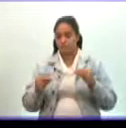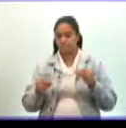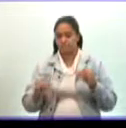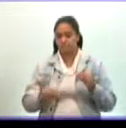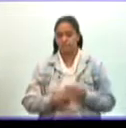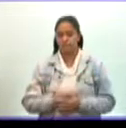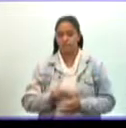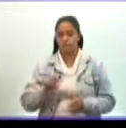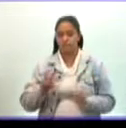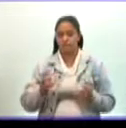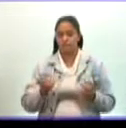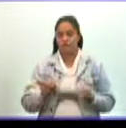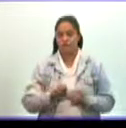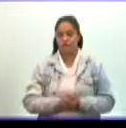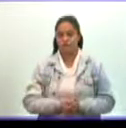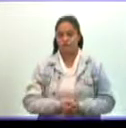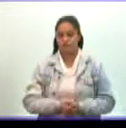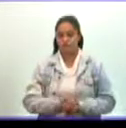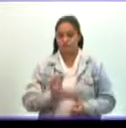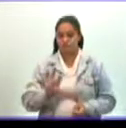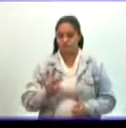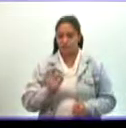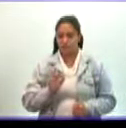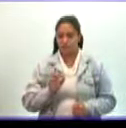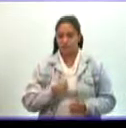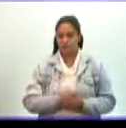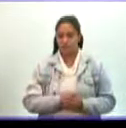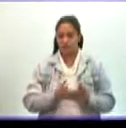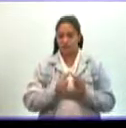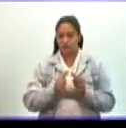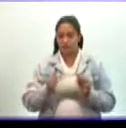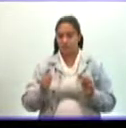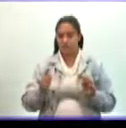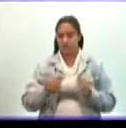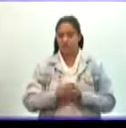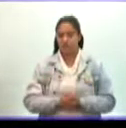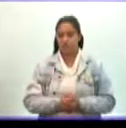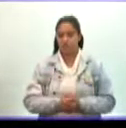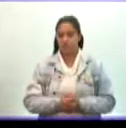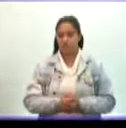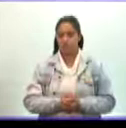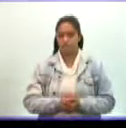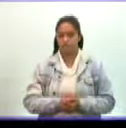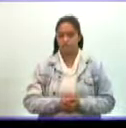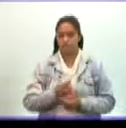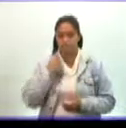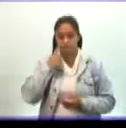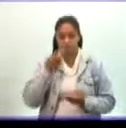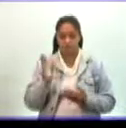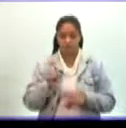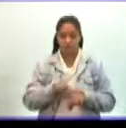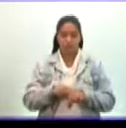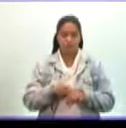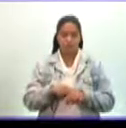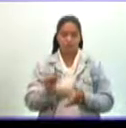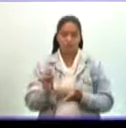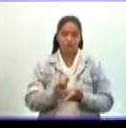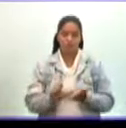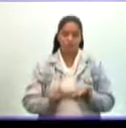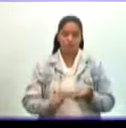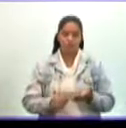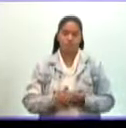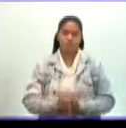hallar la longitud del segmento OC. Te dejaré en pantalla unos minutos